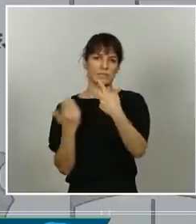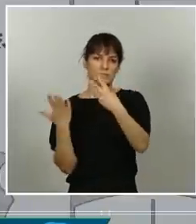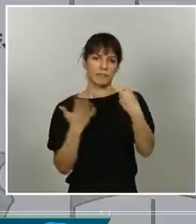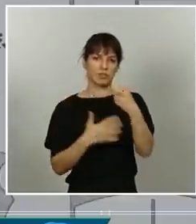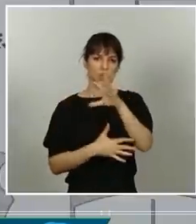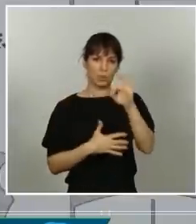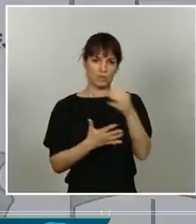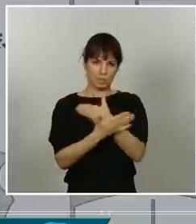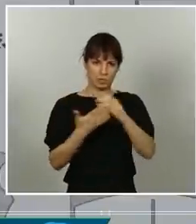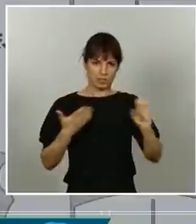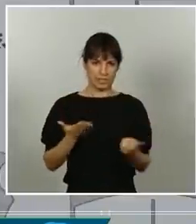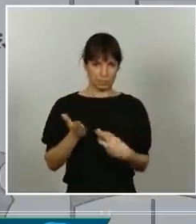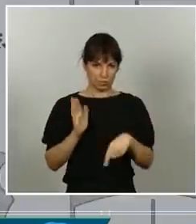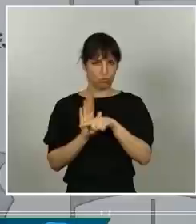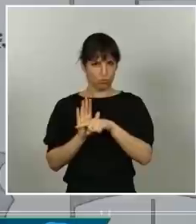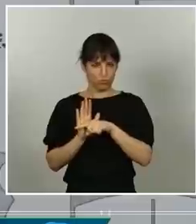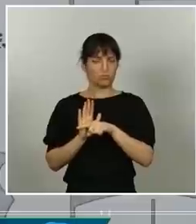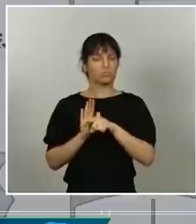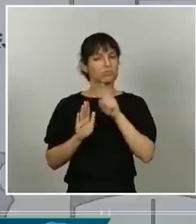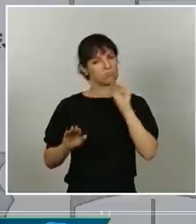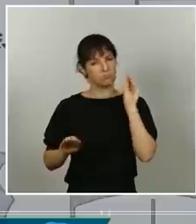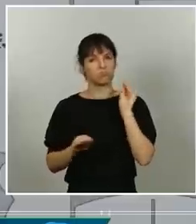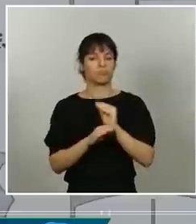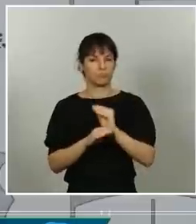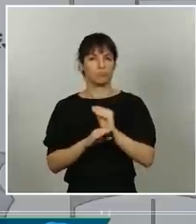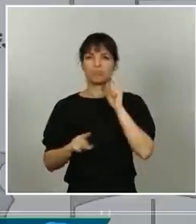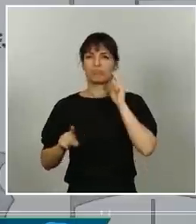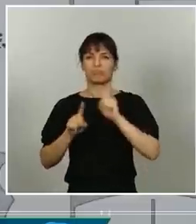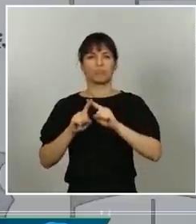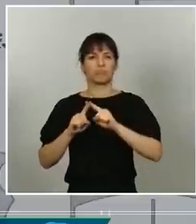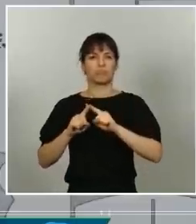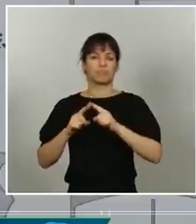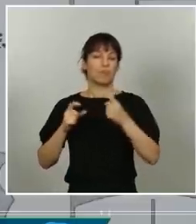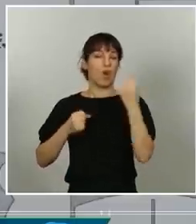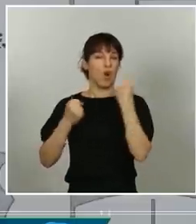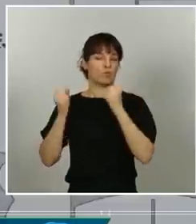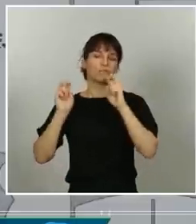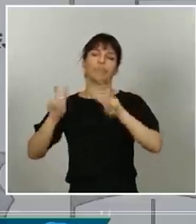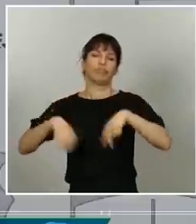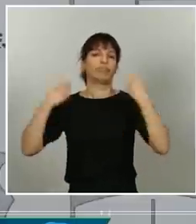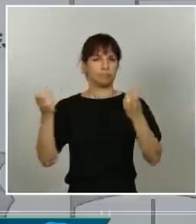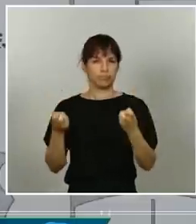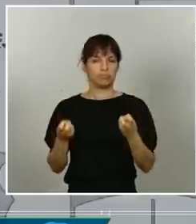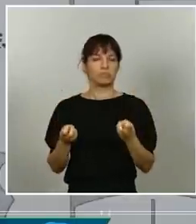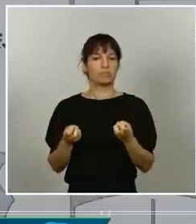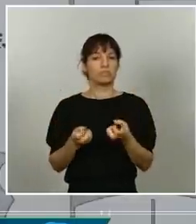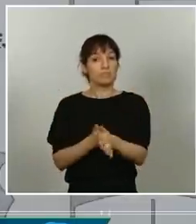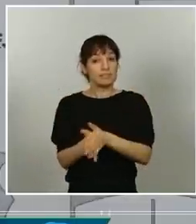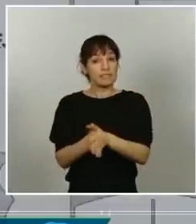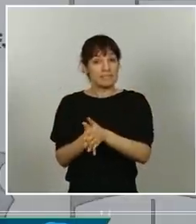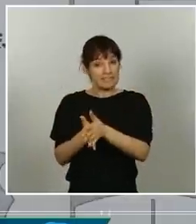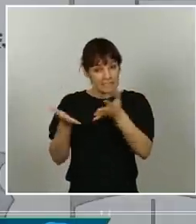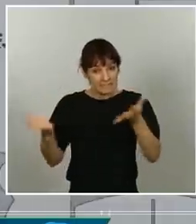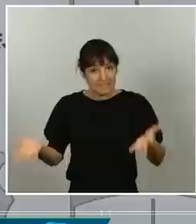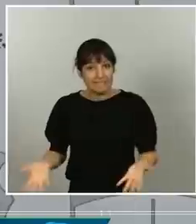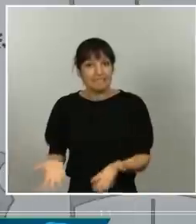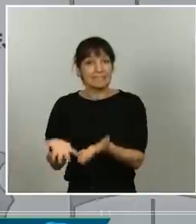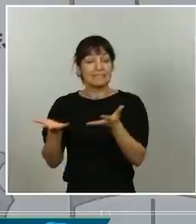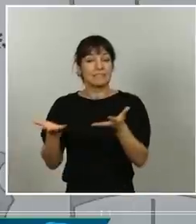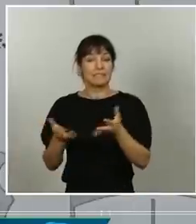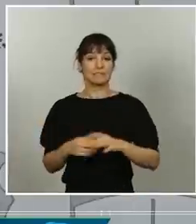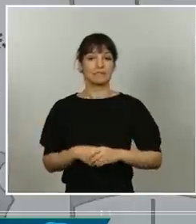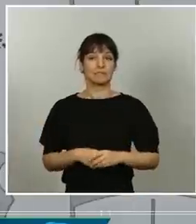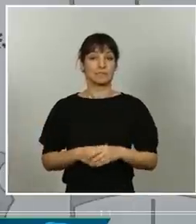¿no? Bueno, así es la vida, y parece que el Partido Socialista, que tiene un importante control de los medios, pues eso le